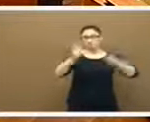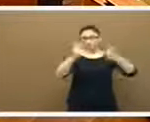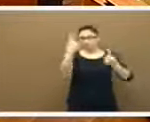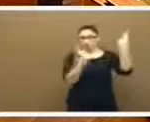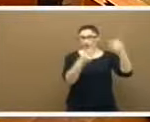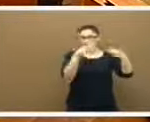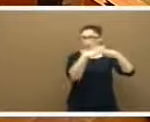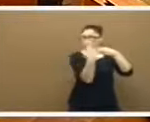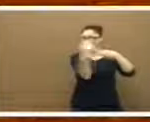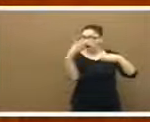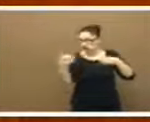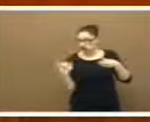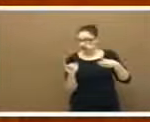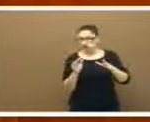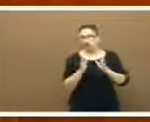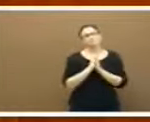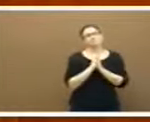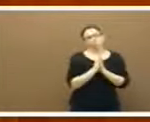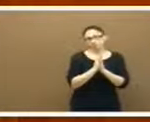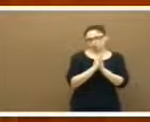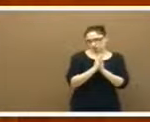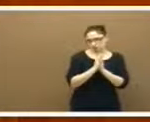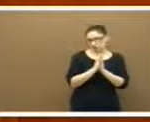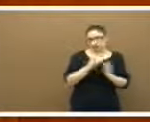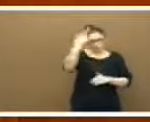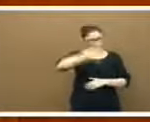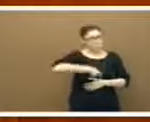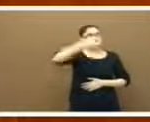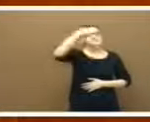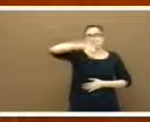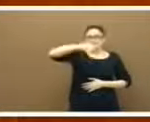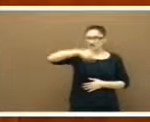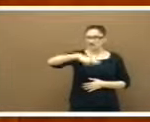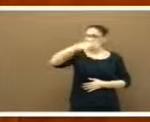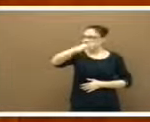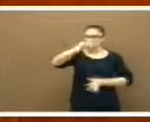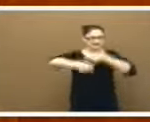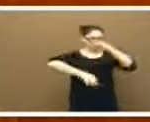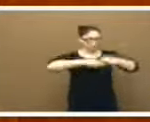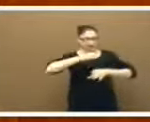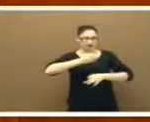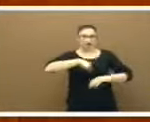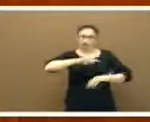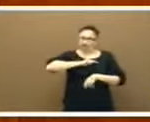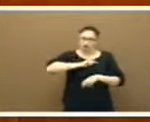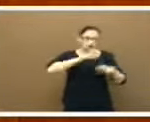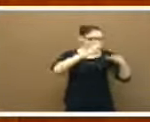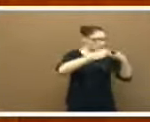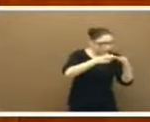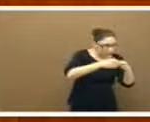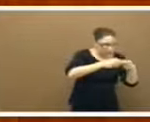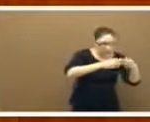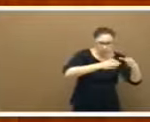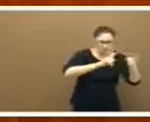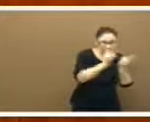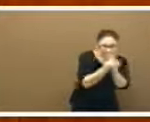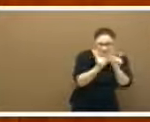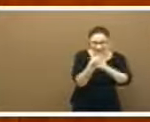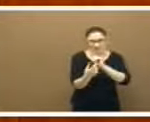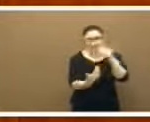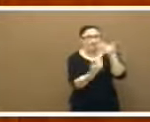favor, bastante complicado para esta presidencia y para la mesa de la Cámara cambiar las agrupaciones permanentemente a lo largo de la